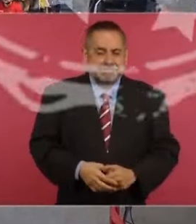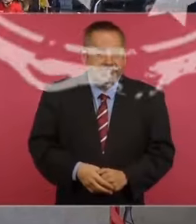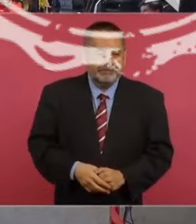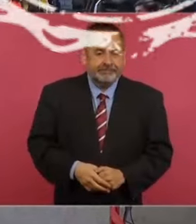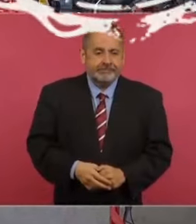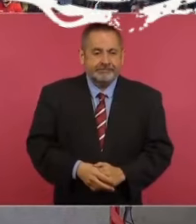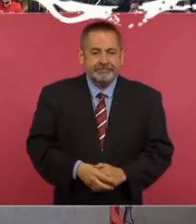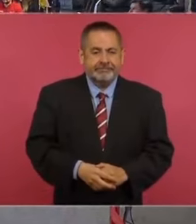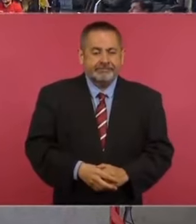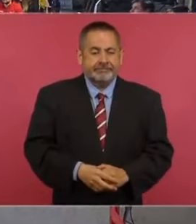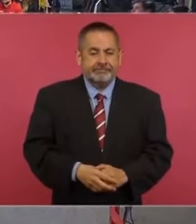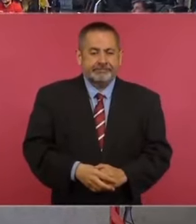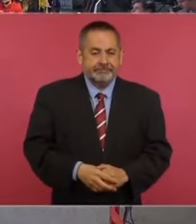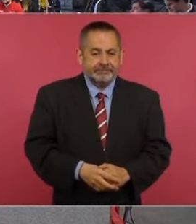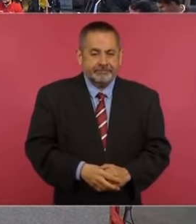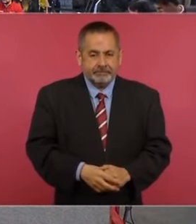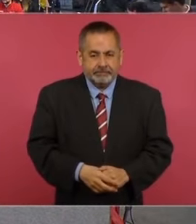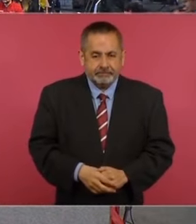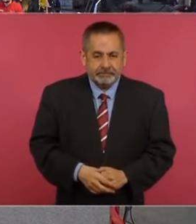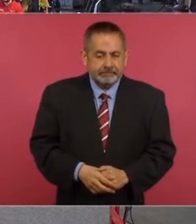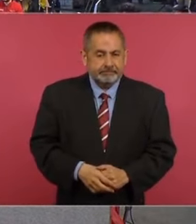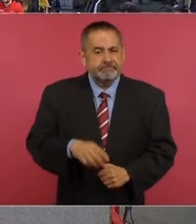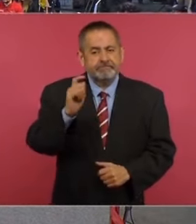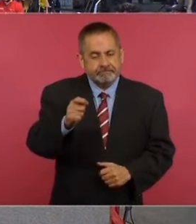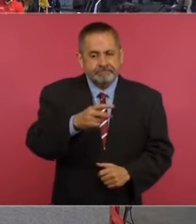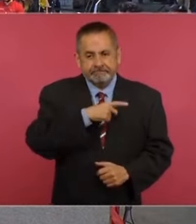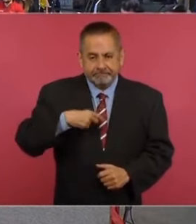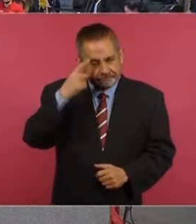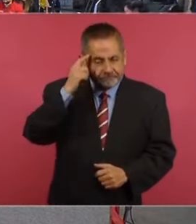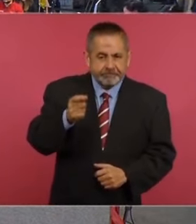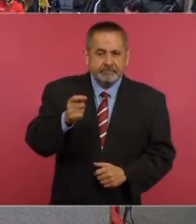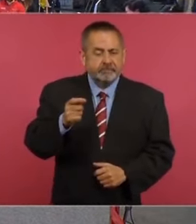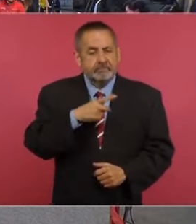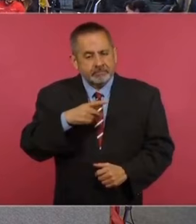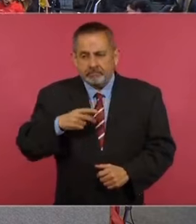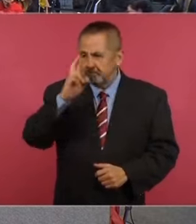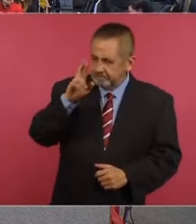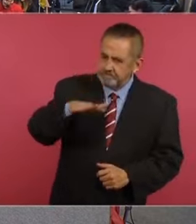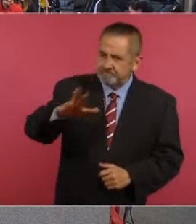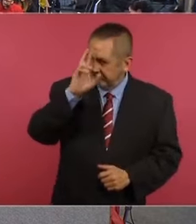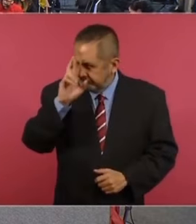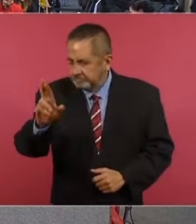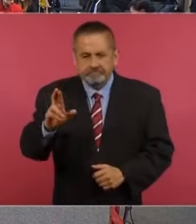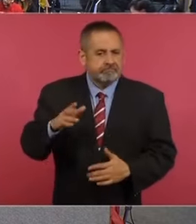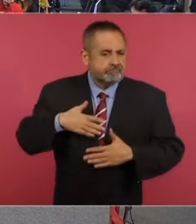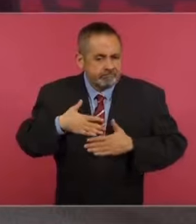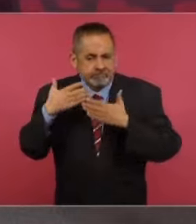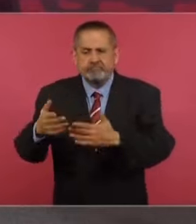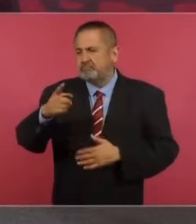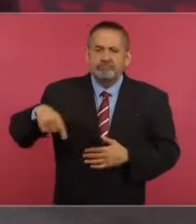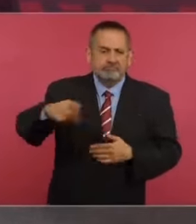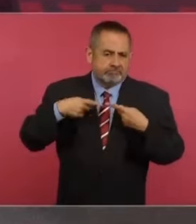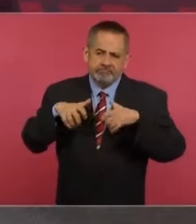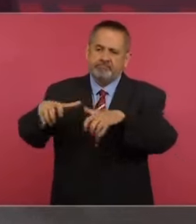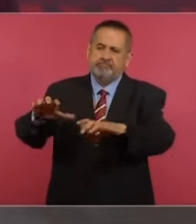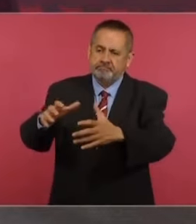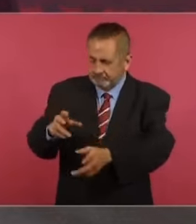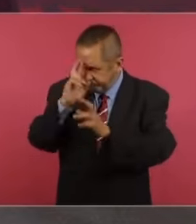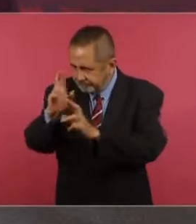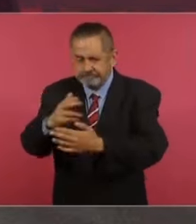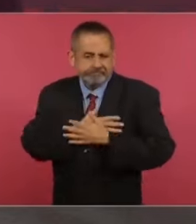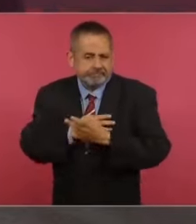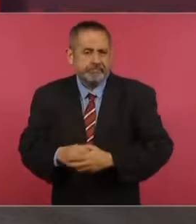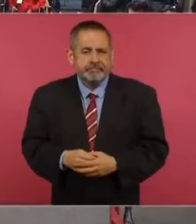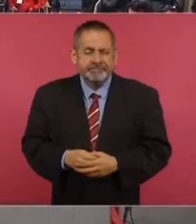Entonces, hay que tenerle respeto, confianza y amor al pueblo. El problema que